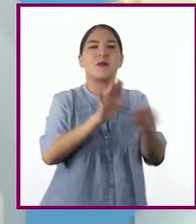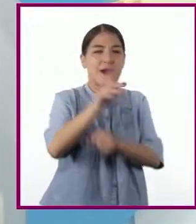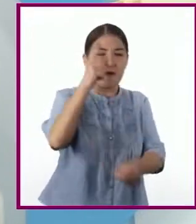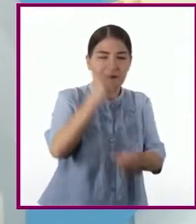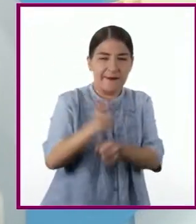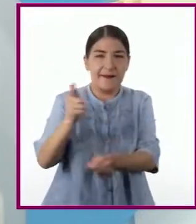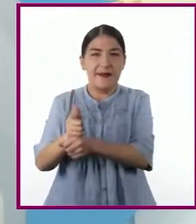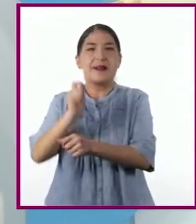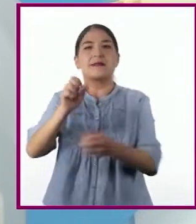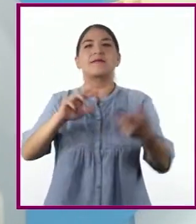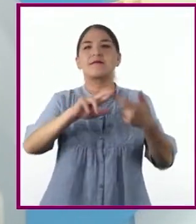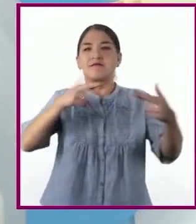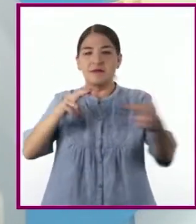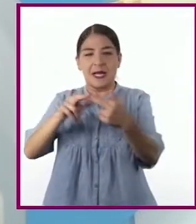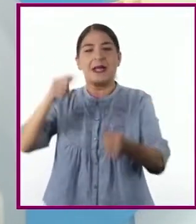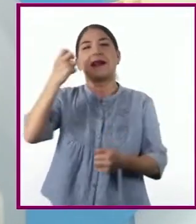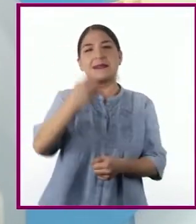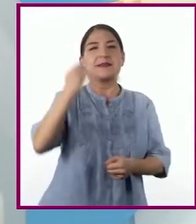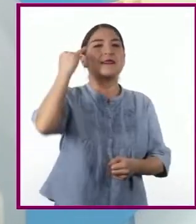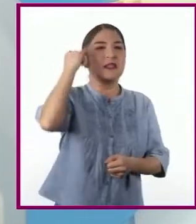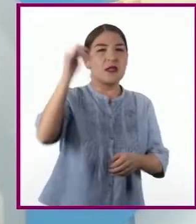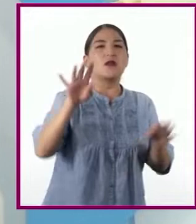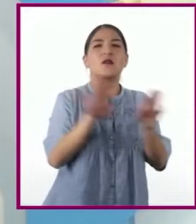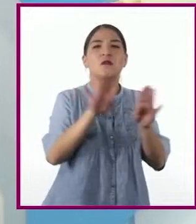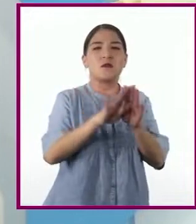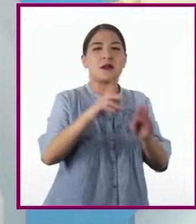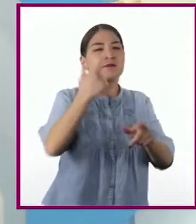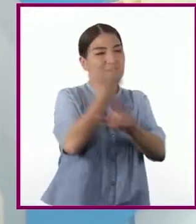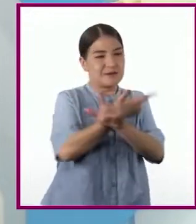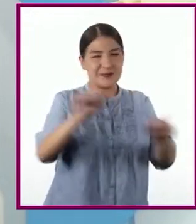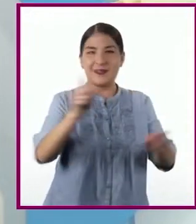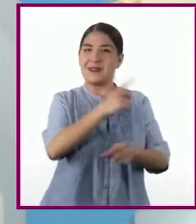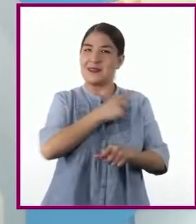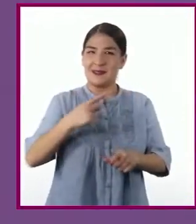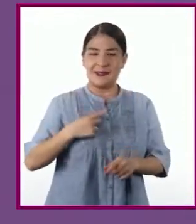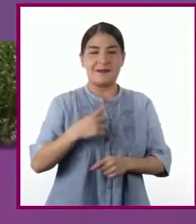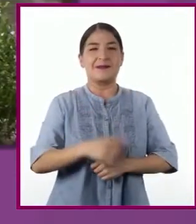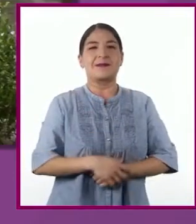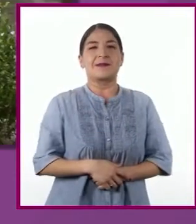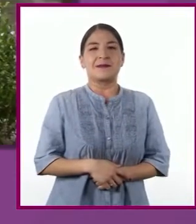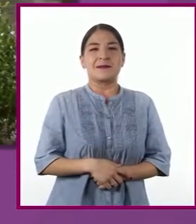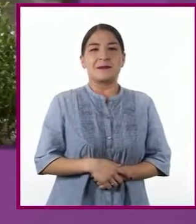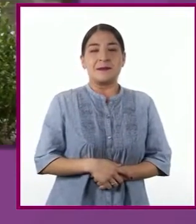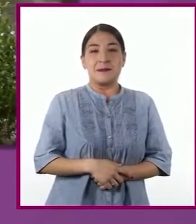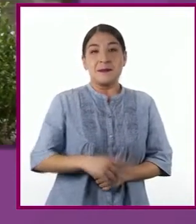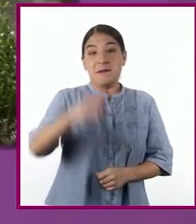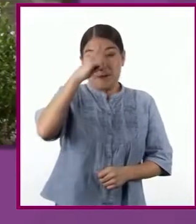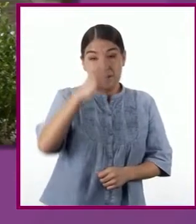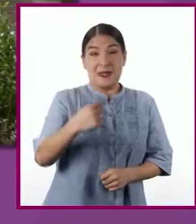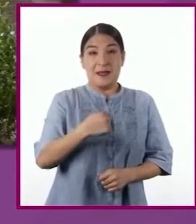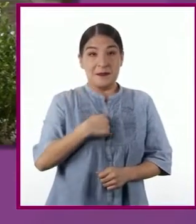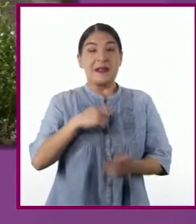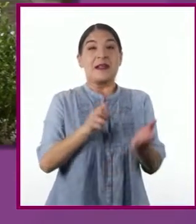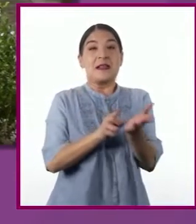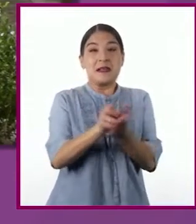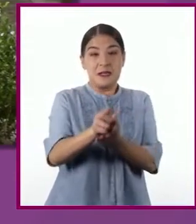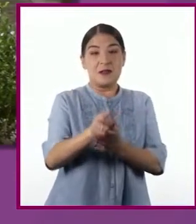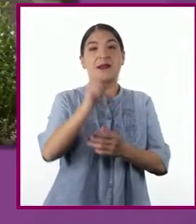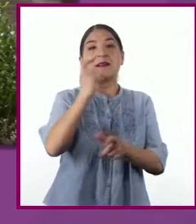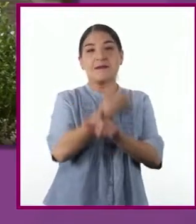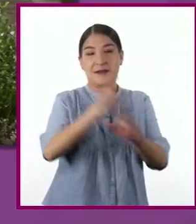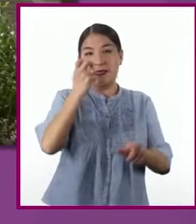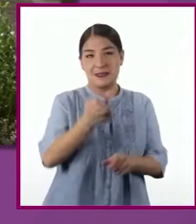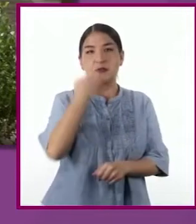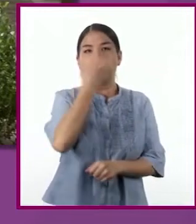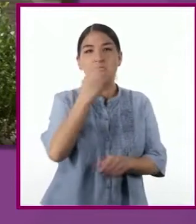se relacionan estas ideas con las libertades fundamentales. Para mí, el derecho a la libertad en la escuela es